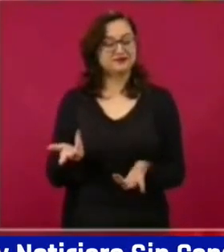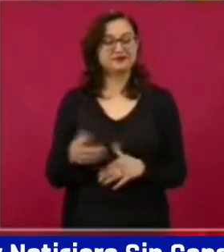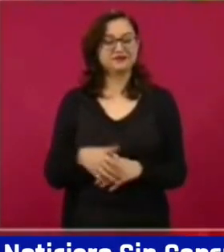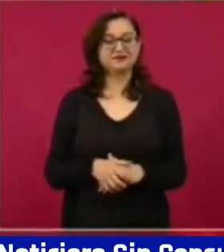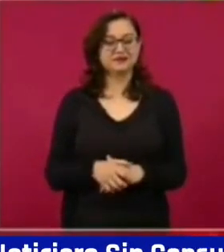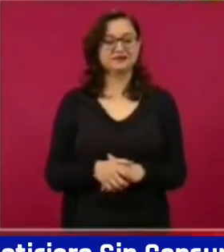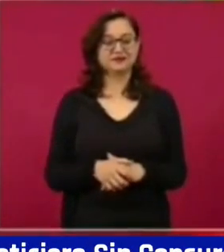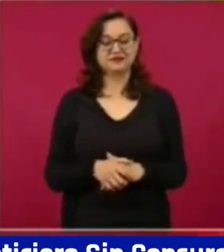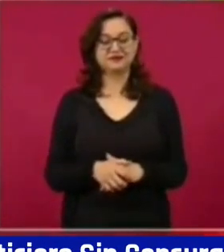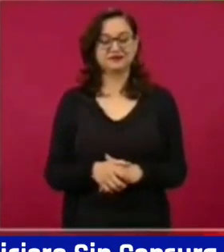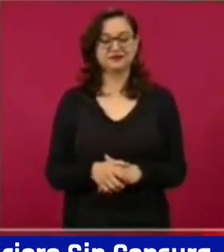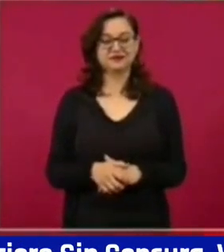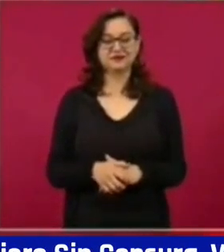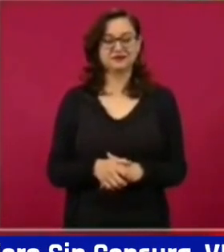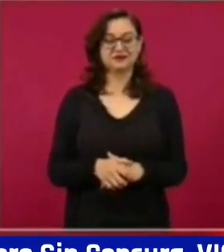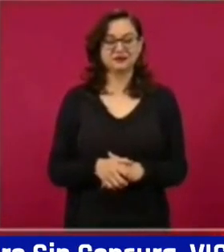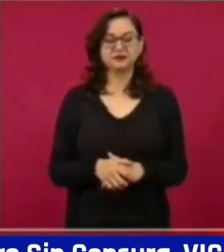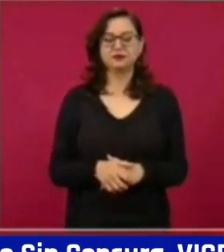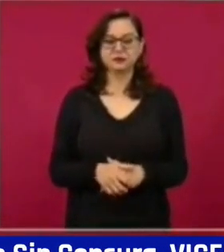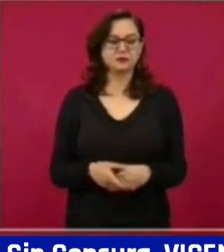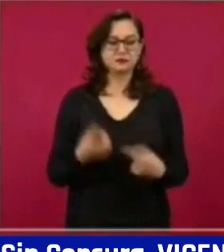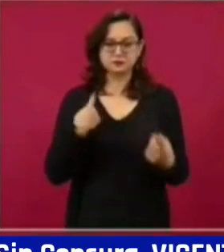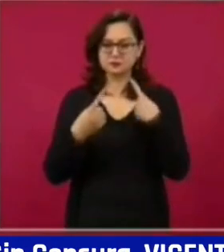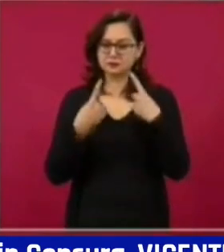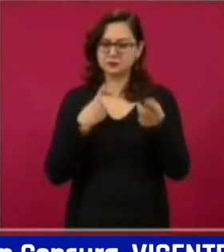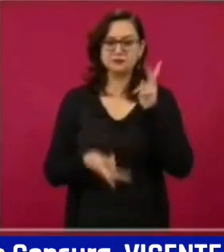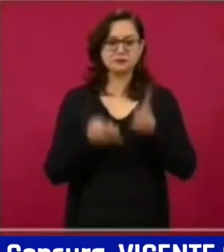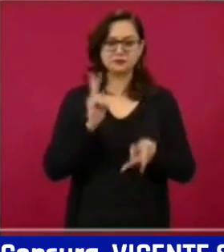Y vamos a poder estar hablando